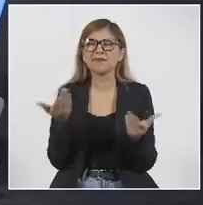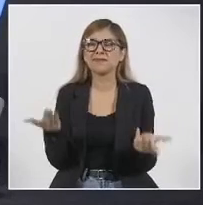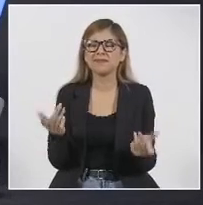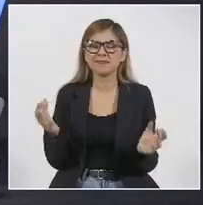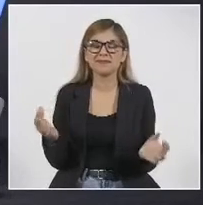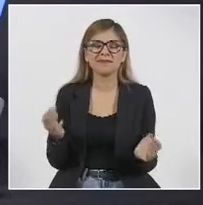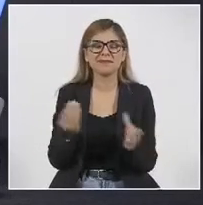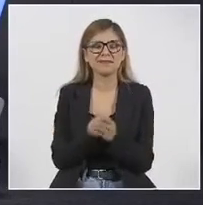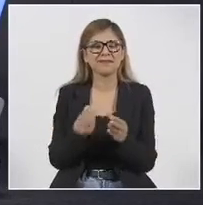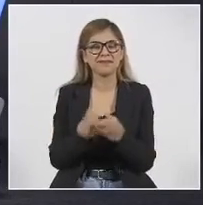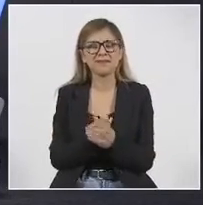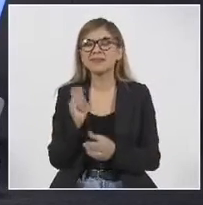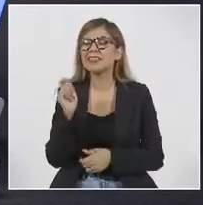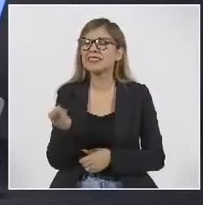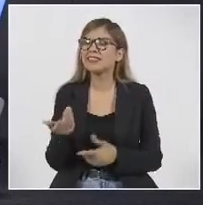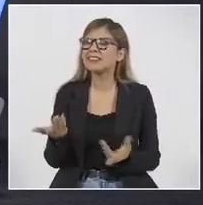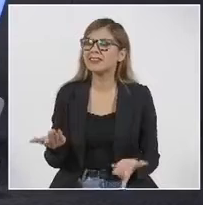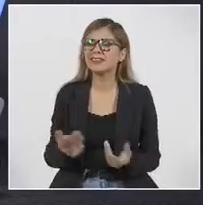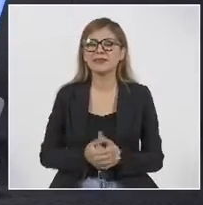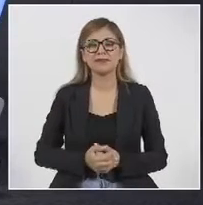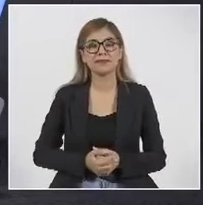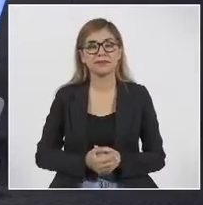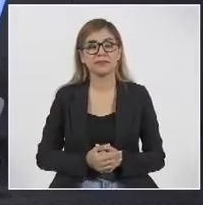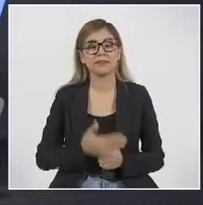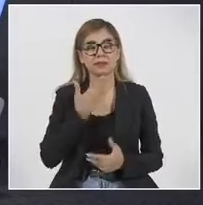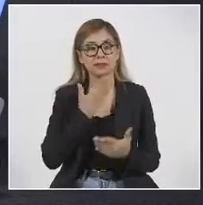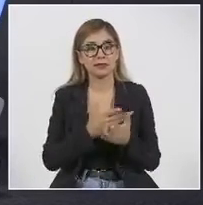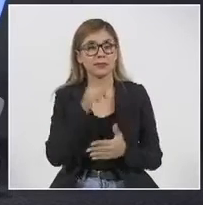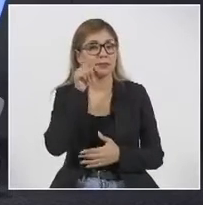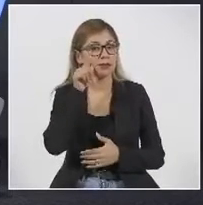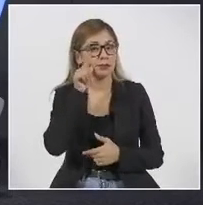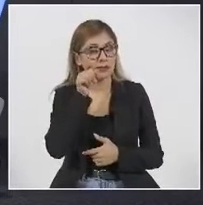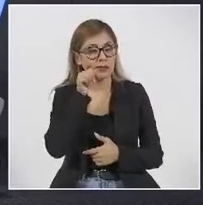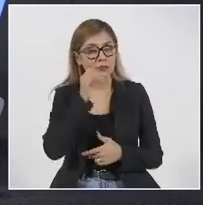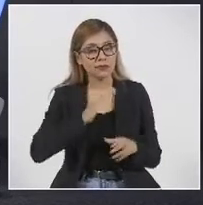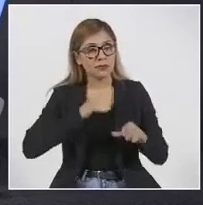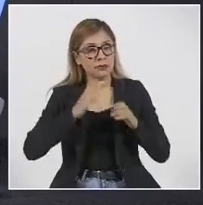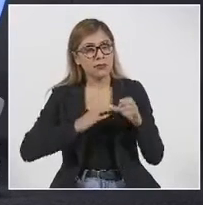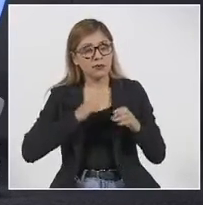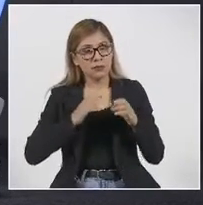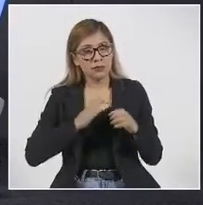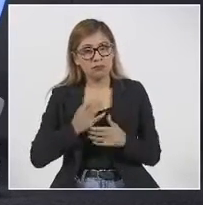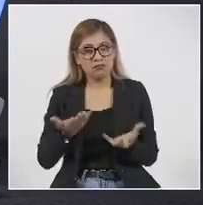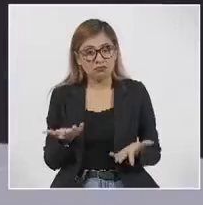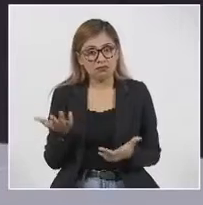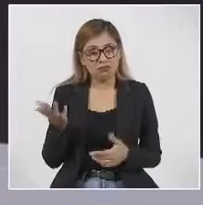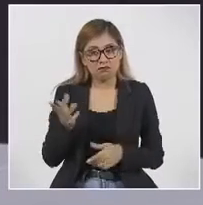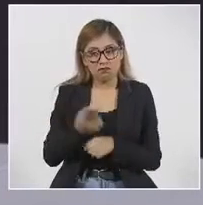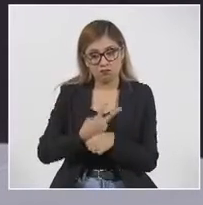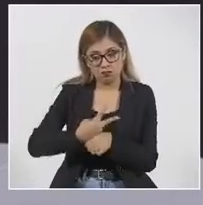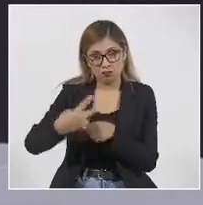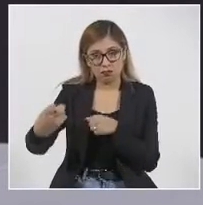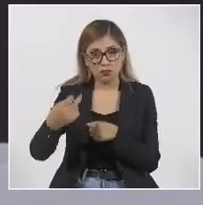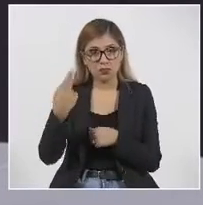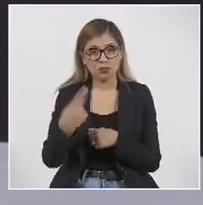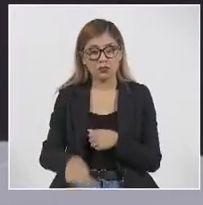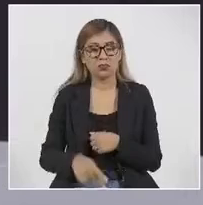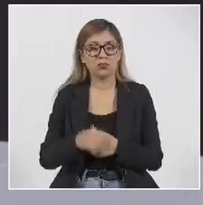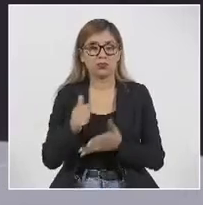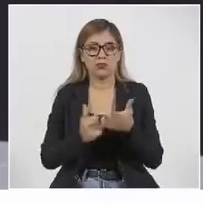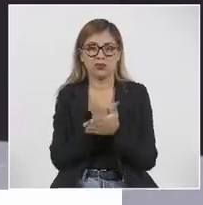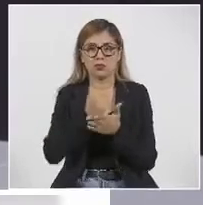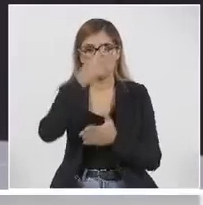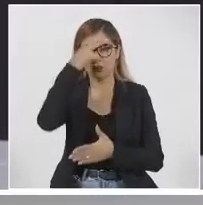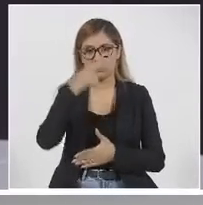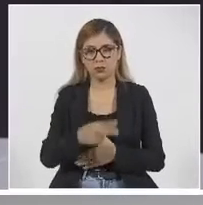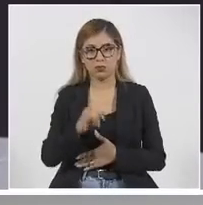se trata? Bueno, pues mañana celebraremos por invitación de la Embajada de la India en la Ciudad de México,